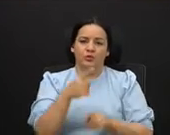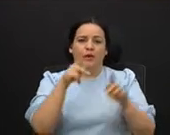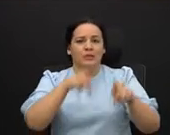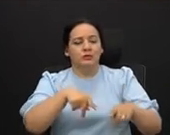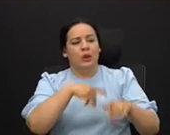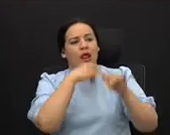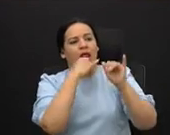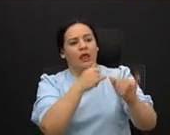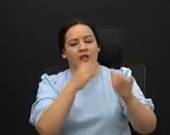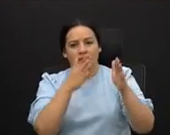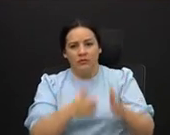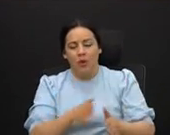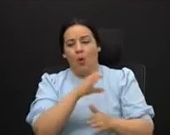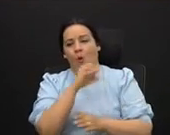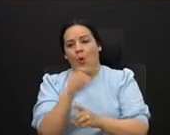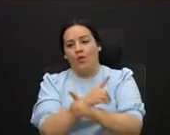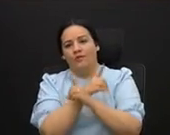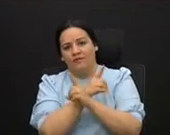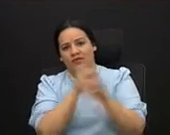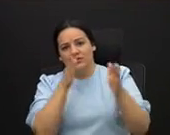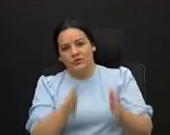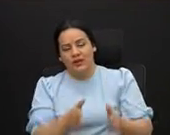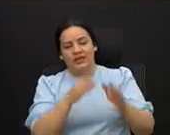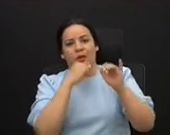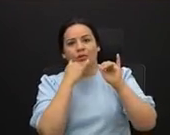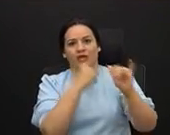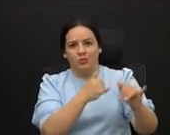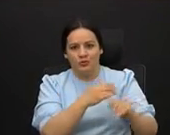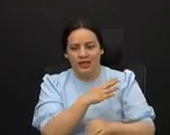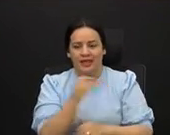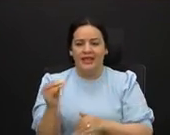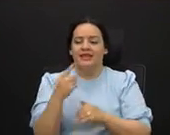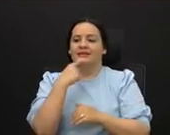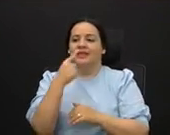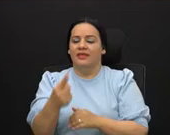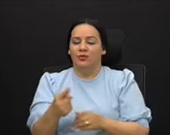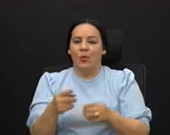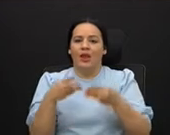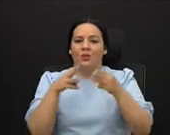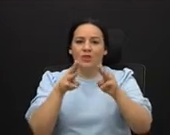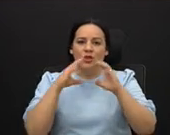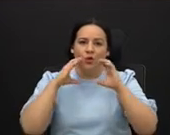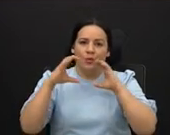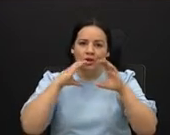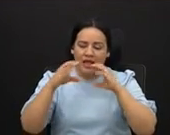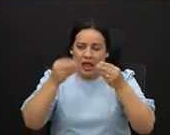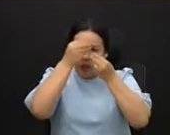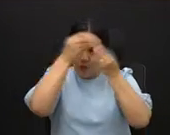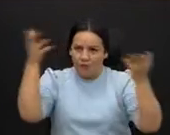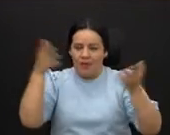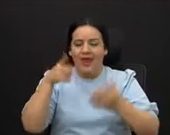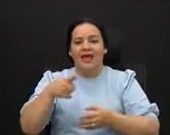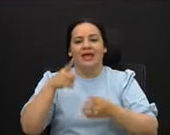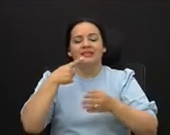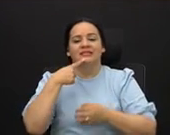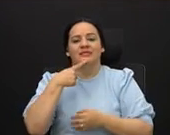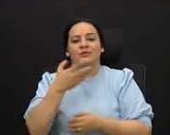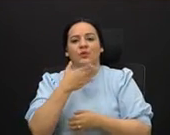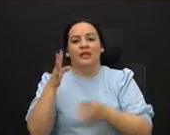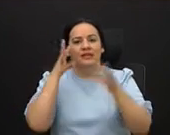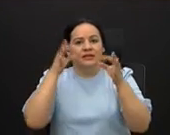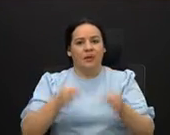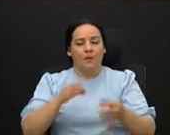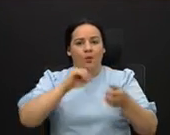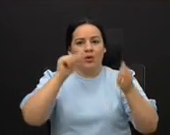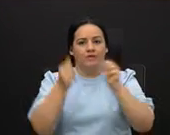y los defensores de los denunciantes, y además se ha dicho en medios de comunicación, que han mencionado que la decisión de modificar las funciones